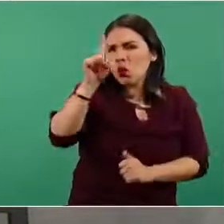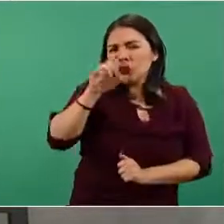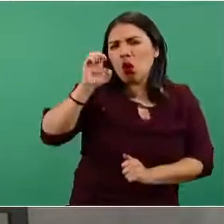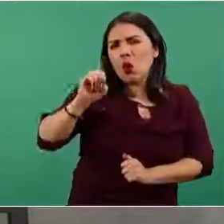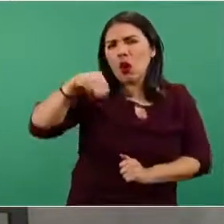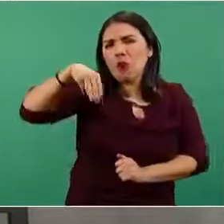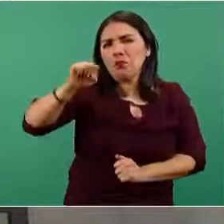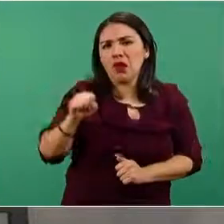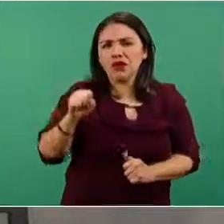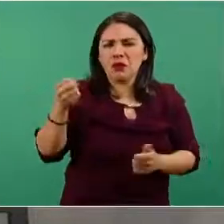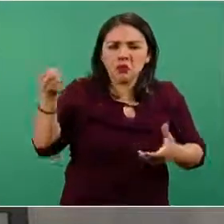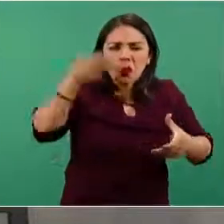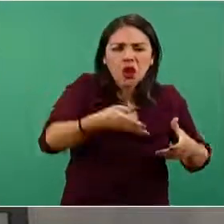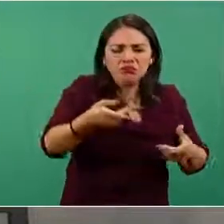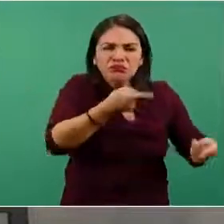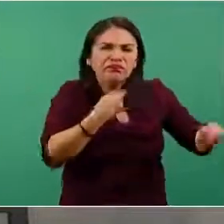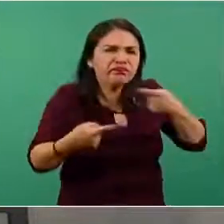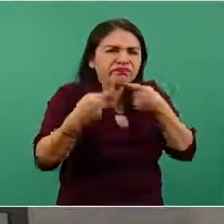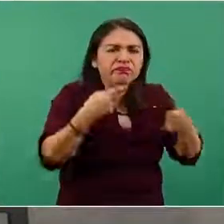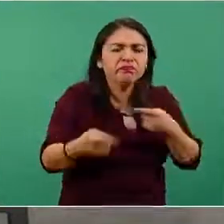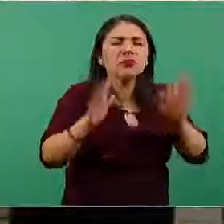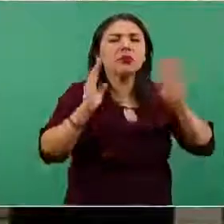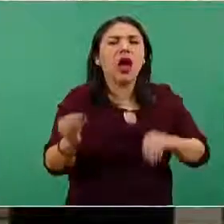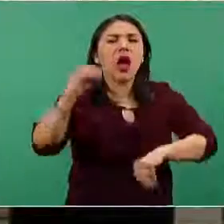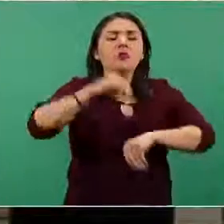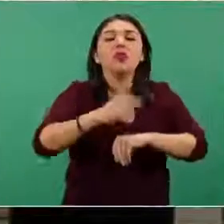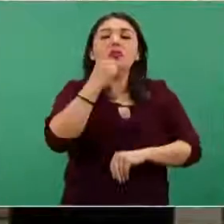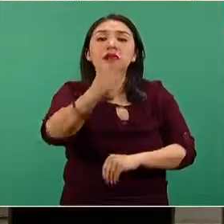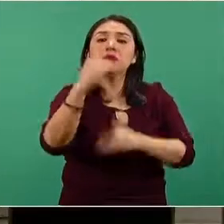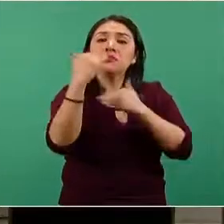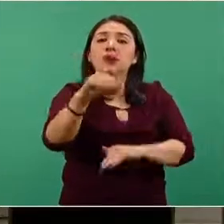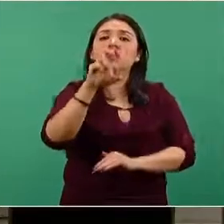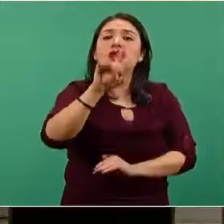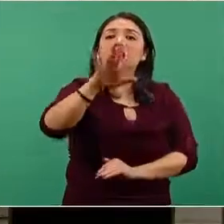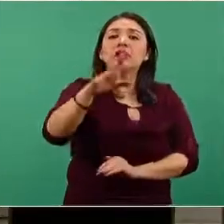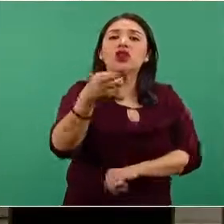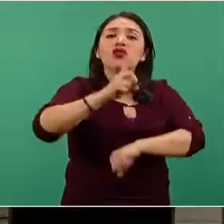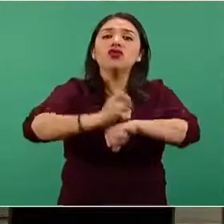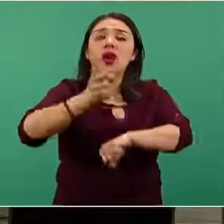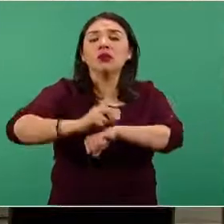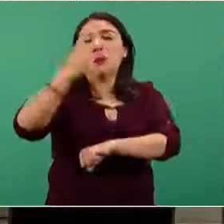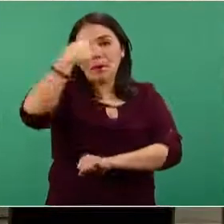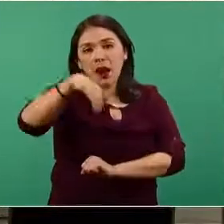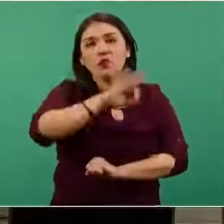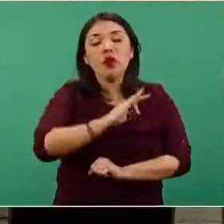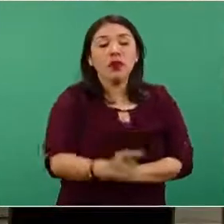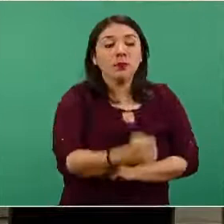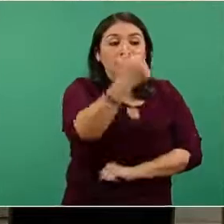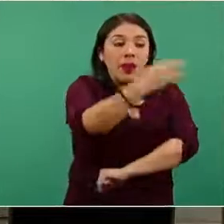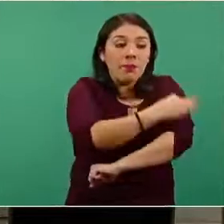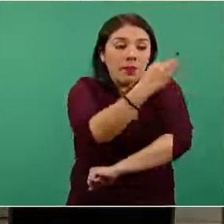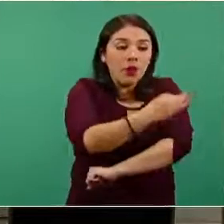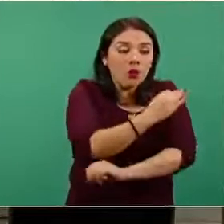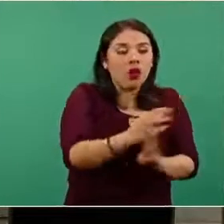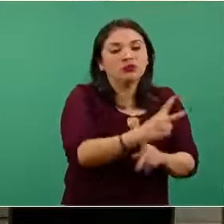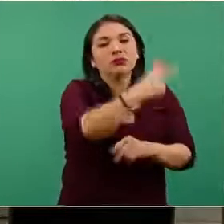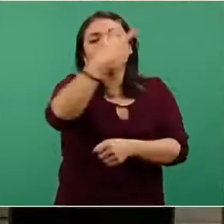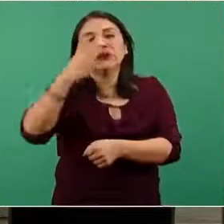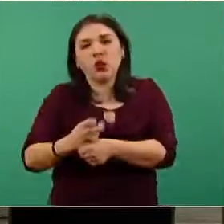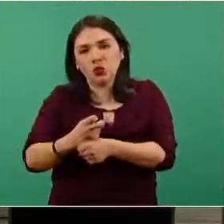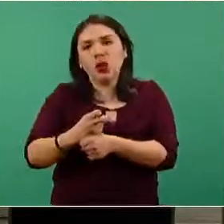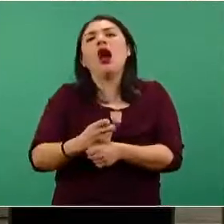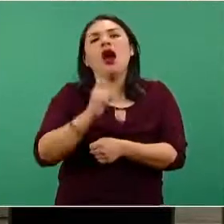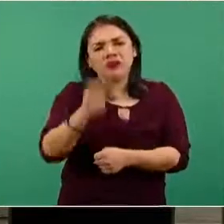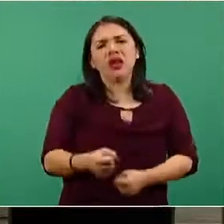la Organización Mundial de la Salud, nos situó en 35 días el intervalo entre la primera y la segunda dosis como un intervalo